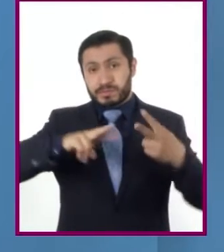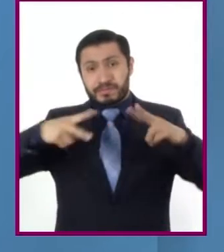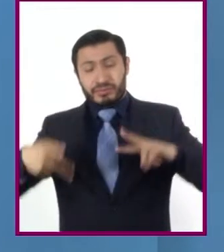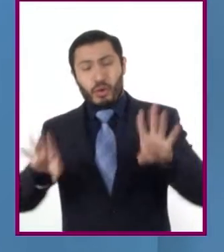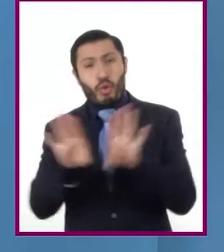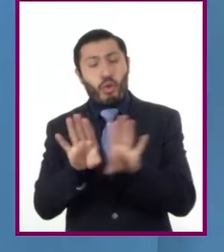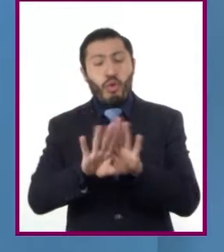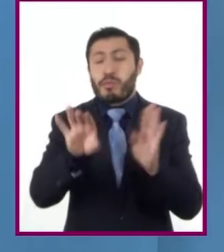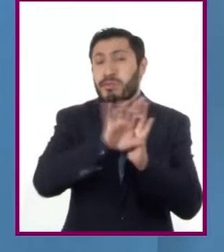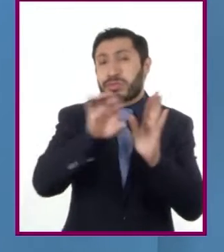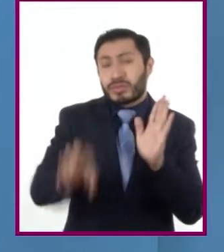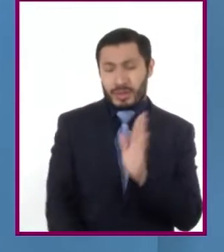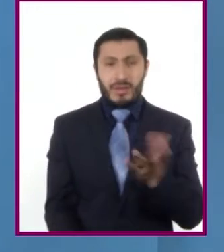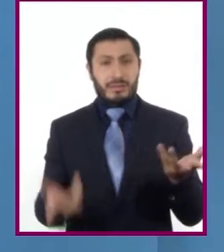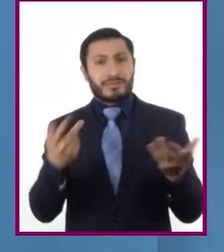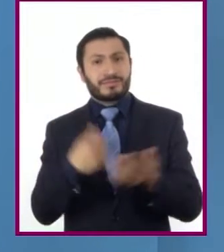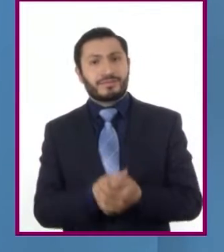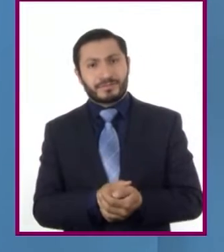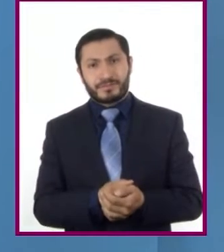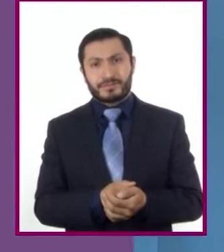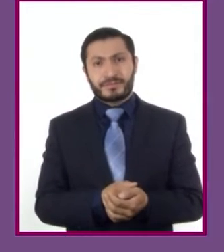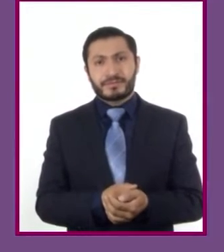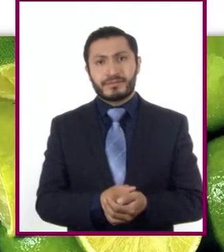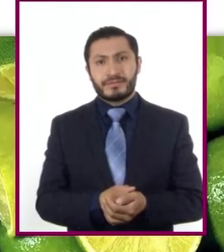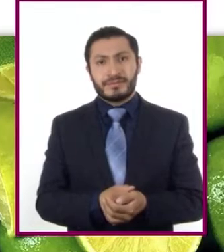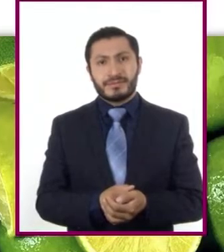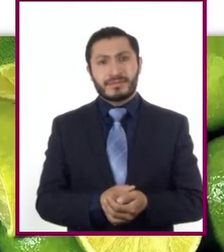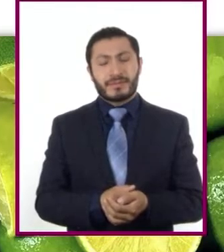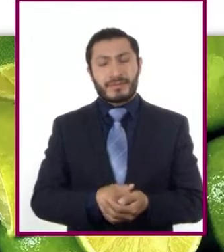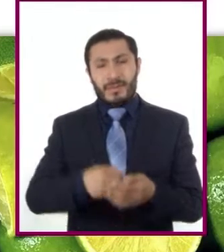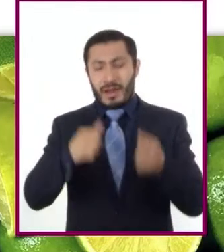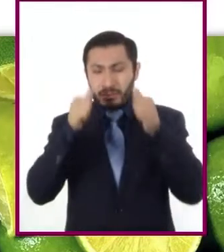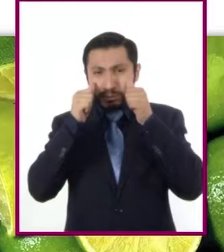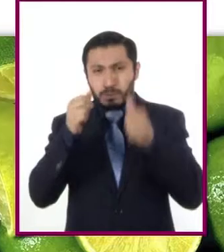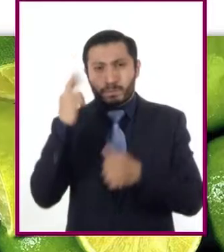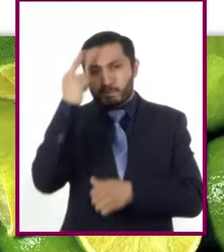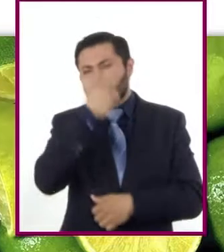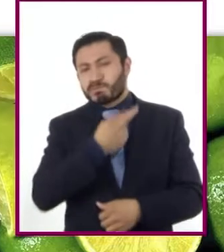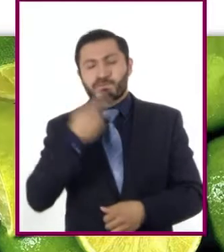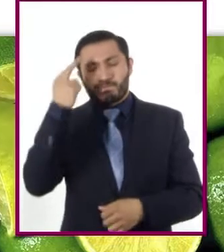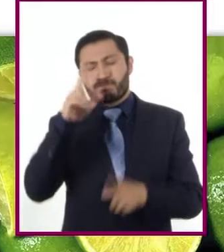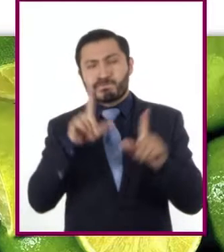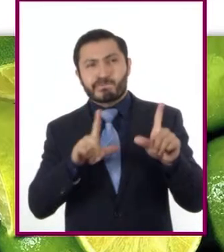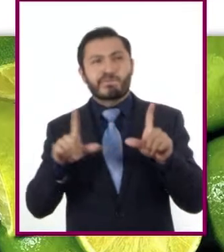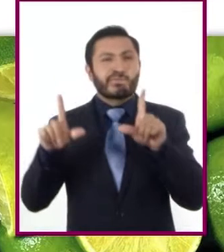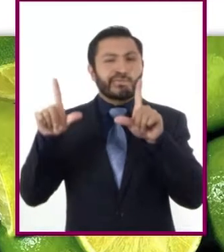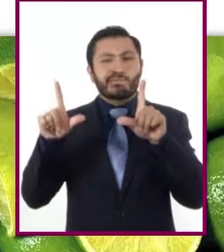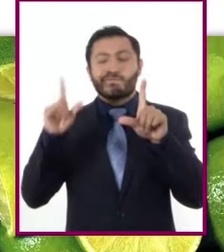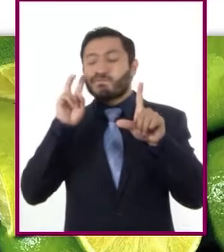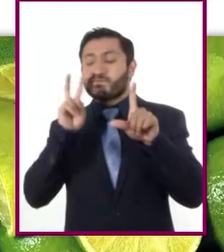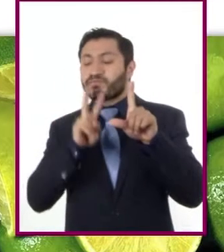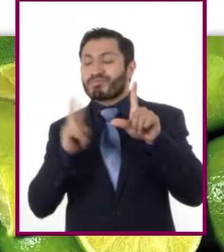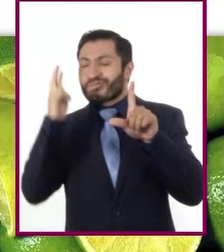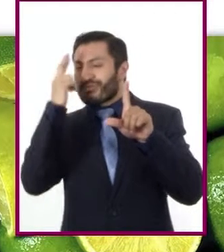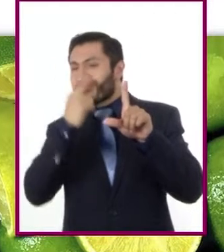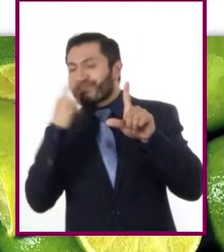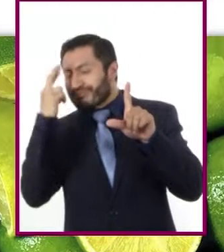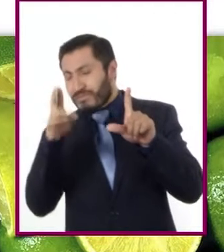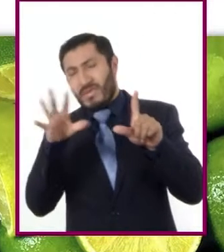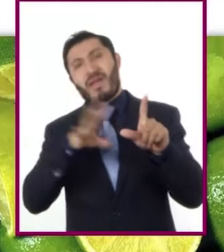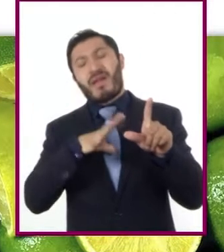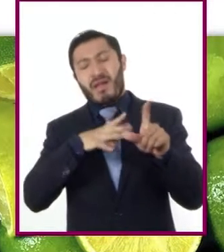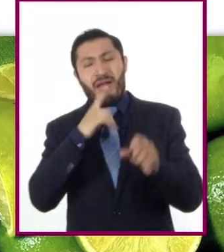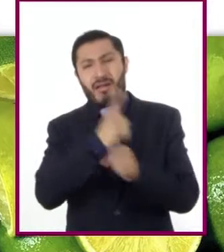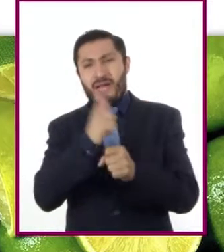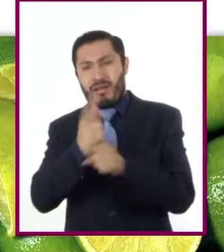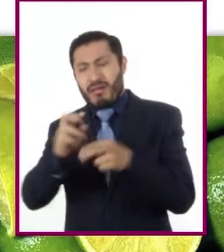un ejemplo de variación de proporcionalidad inversa. Al observar con detenimiento la tabla, es posible establecer la